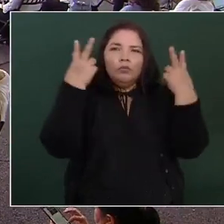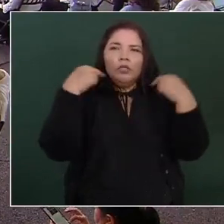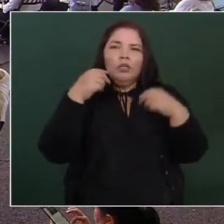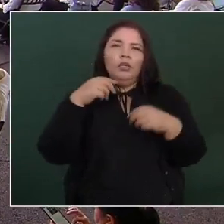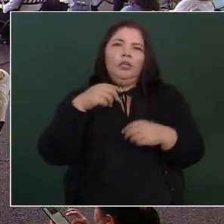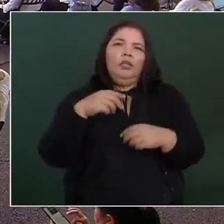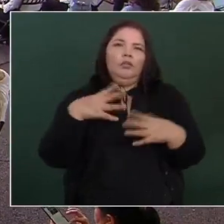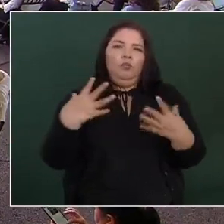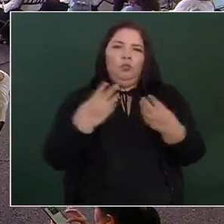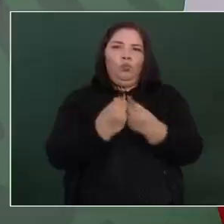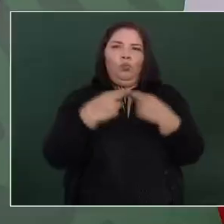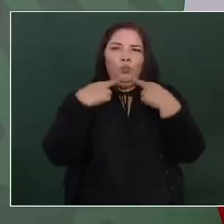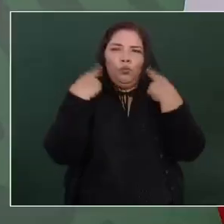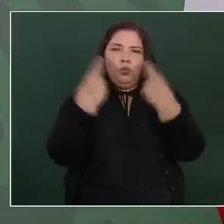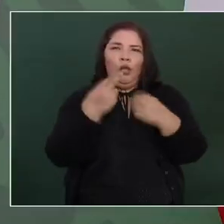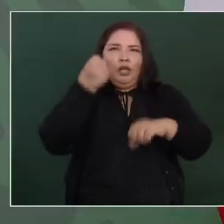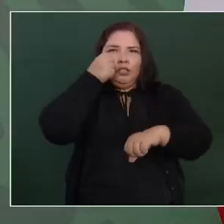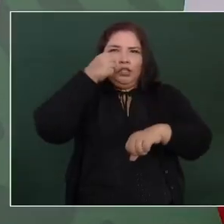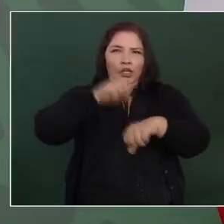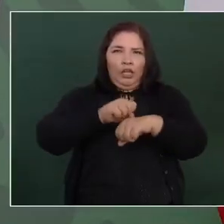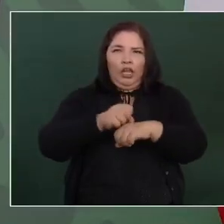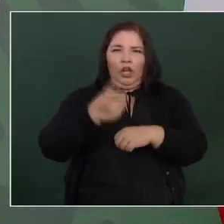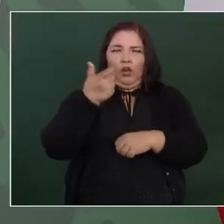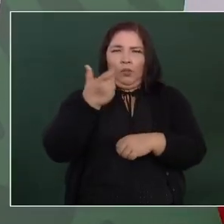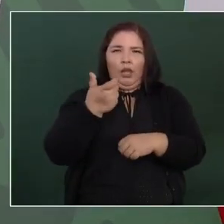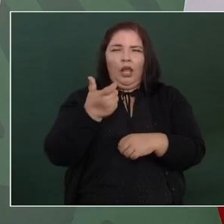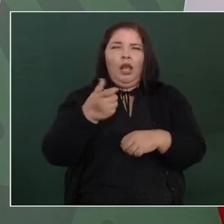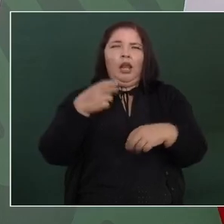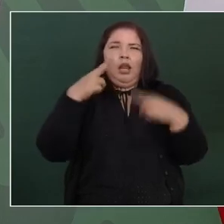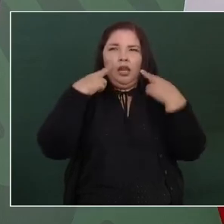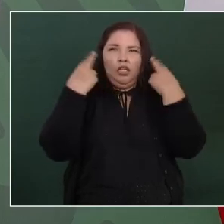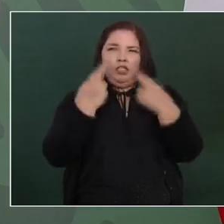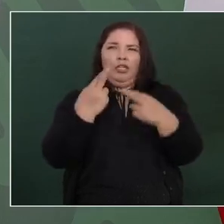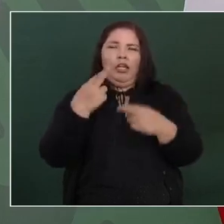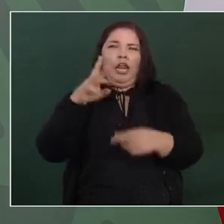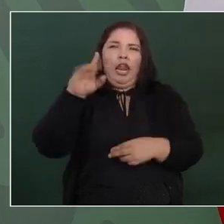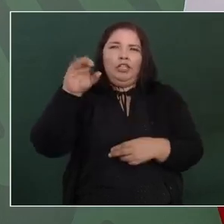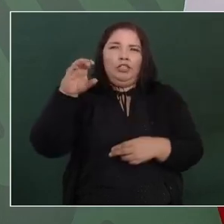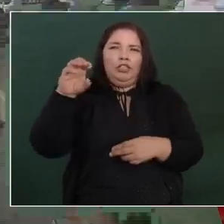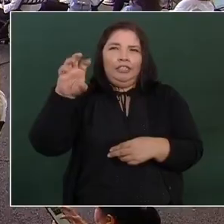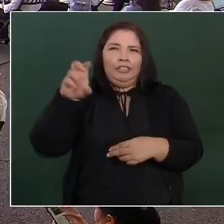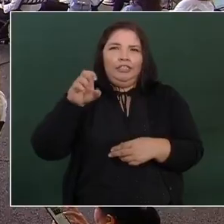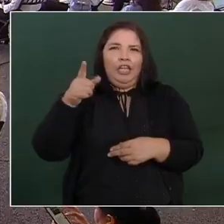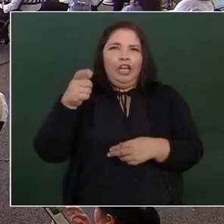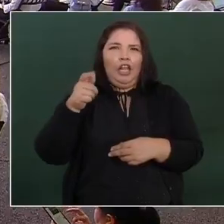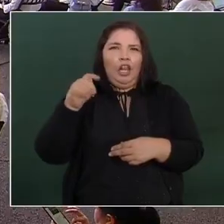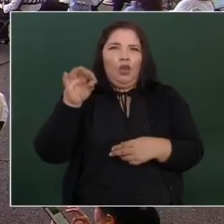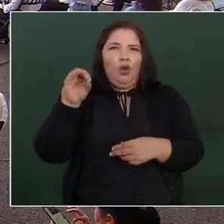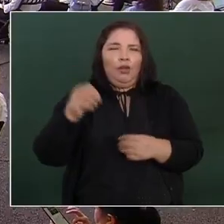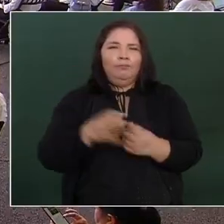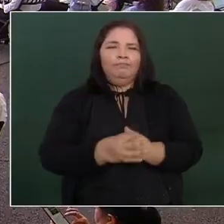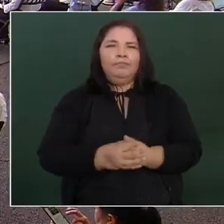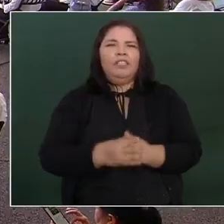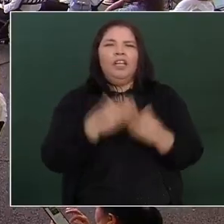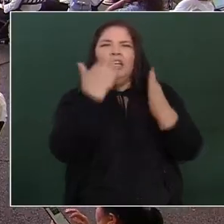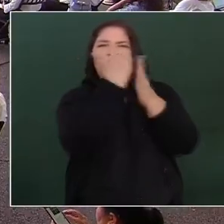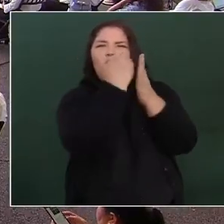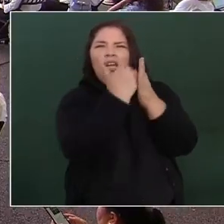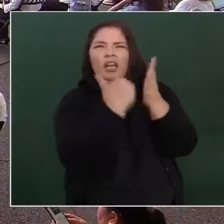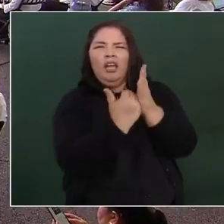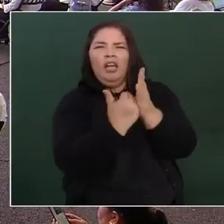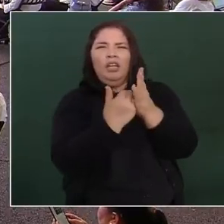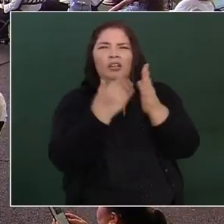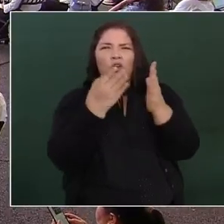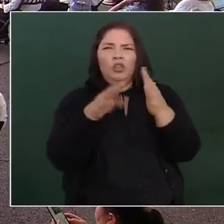cubriendo conjuntamente la Secretaría de Economía y la Secretaría de Relaciones Exteriores. Muchas gracias. Los temas, además del migratorio,